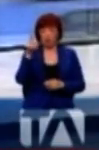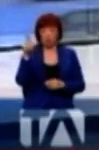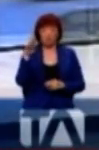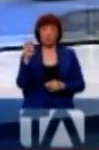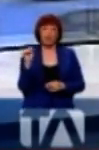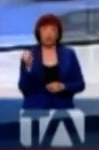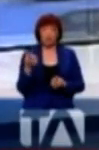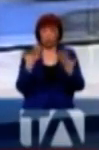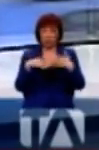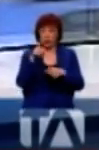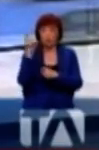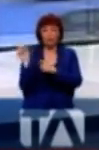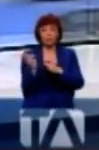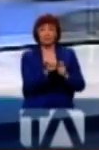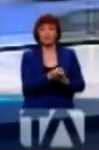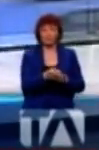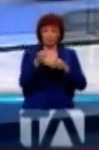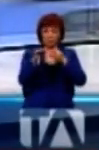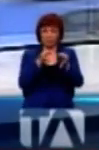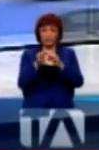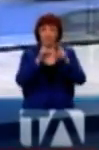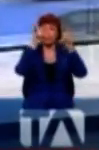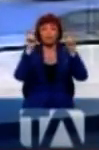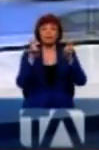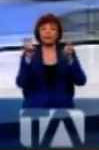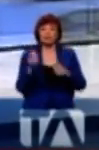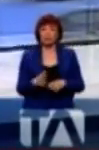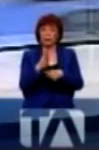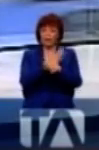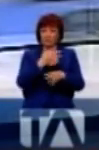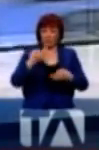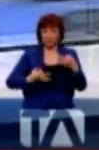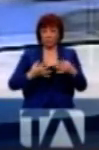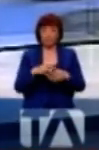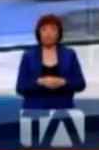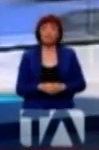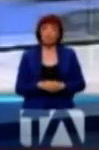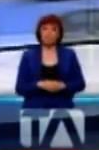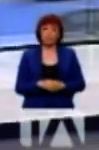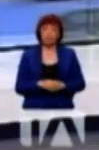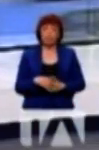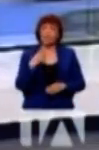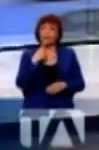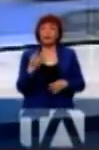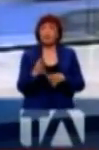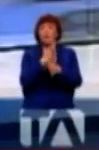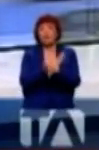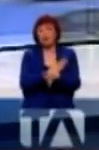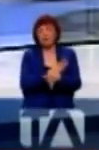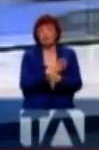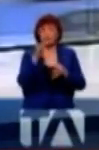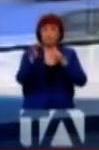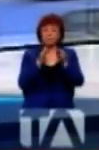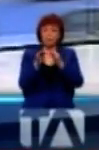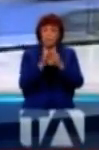en la Fiscalía del Guayas por el caso Kaminoska. Fue citado por una publicación que hizo el medio de comunicación en la que se menciona